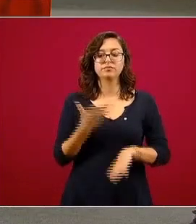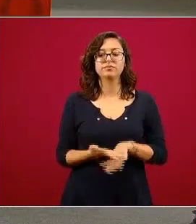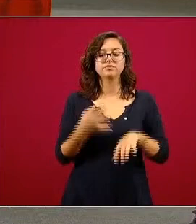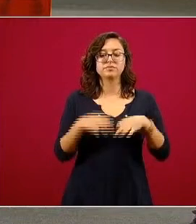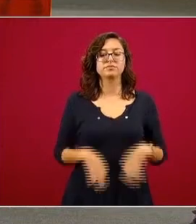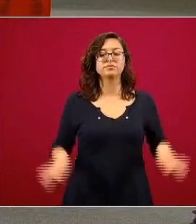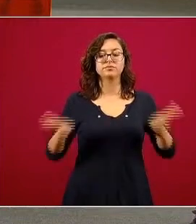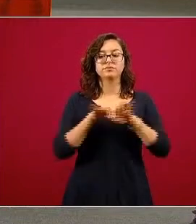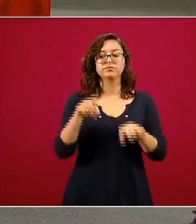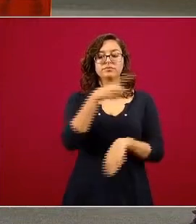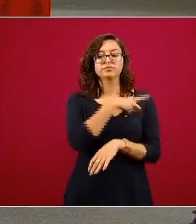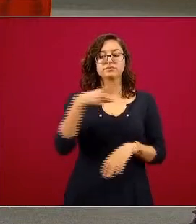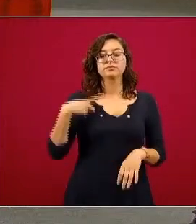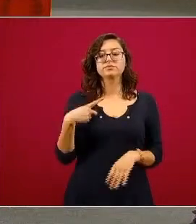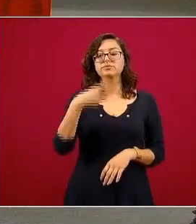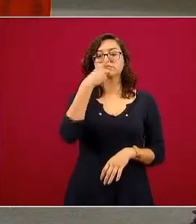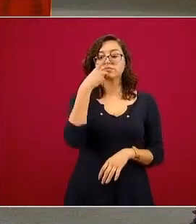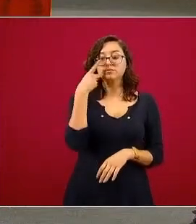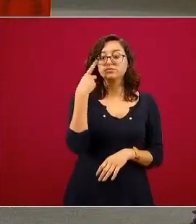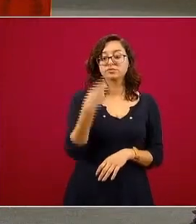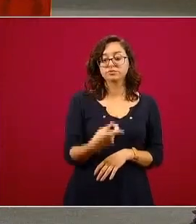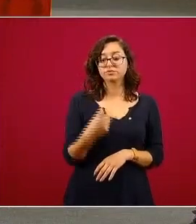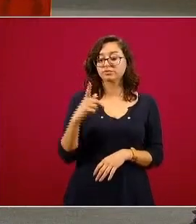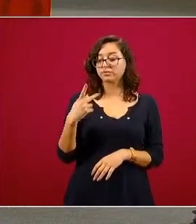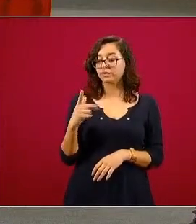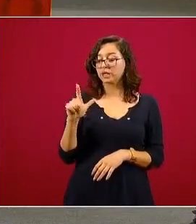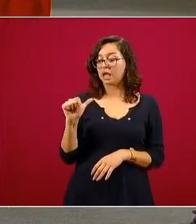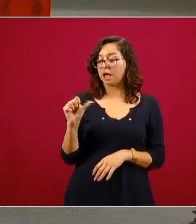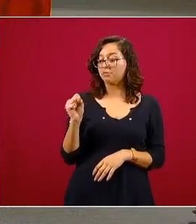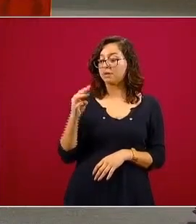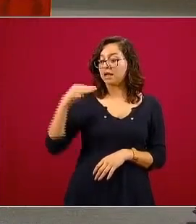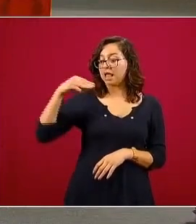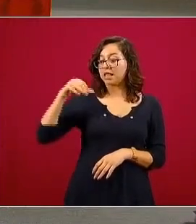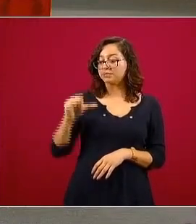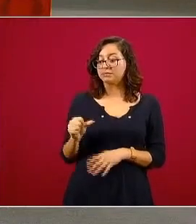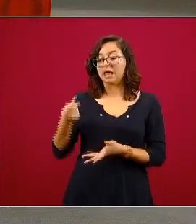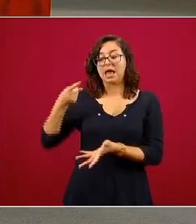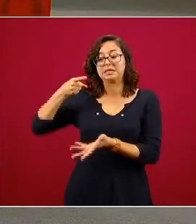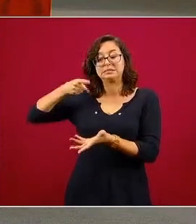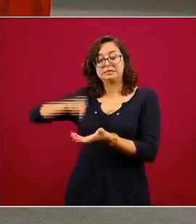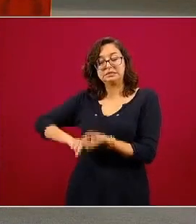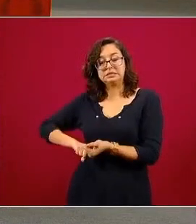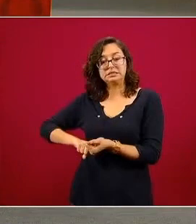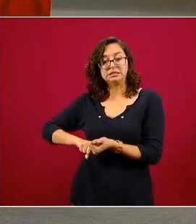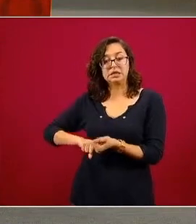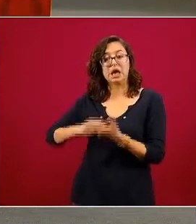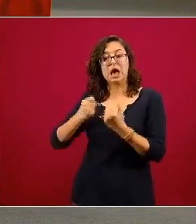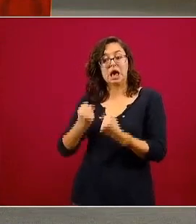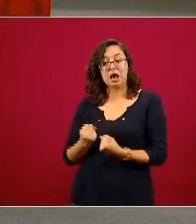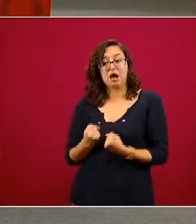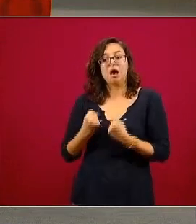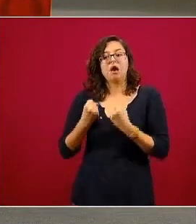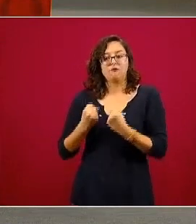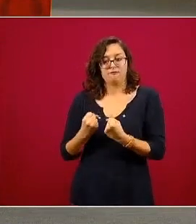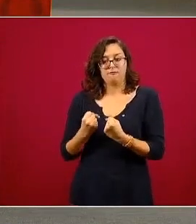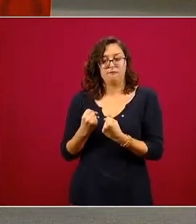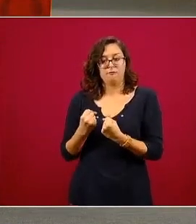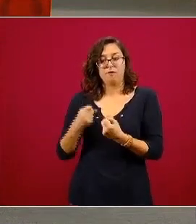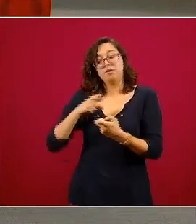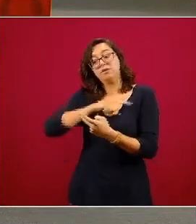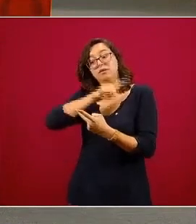recalcar que se requiere que el plasma que se está utilizando tiene anticuerpos y tiene anticuerpos